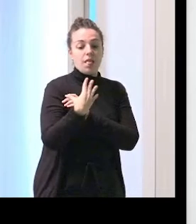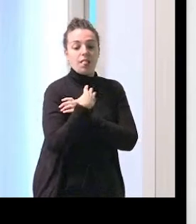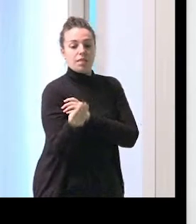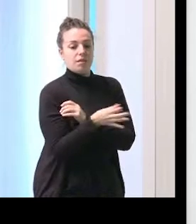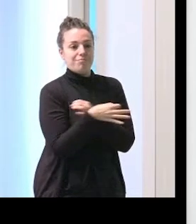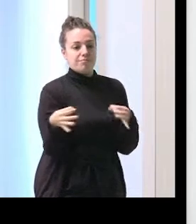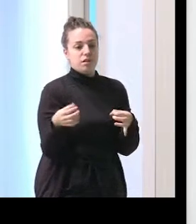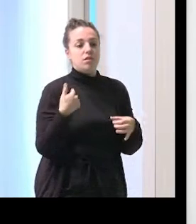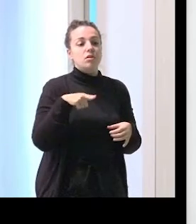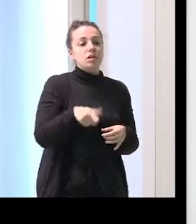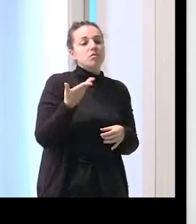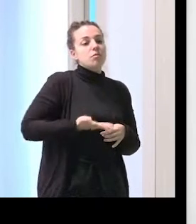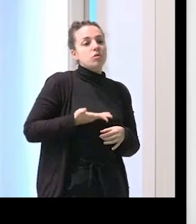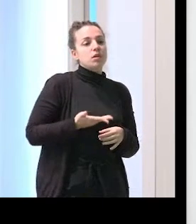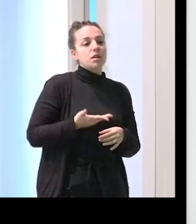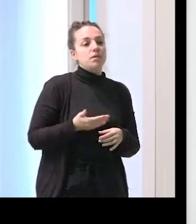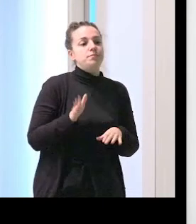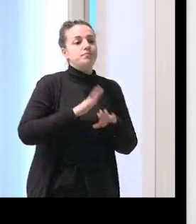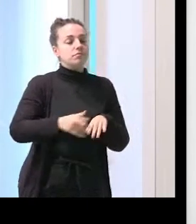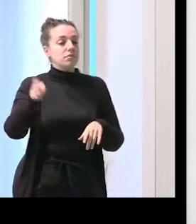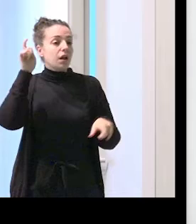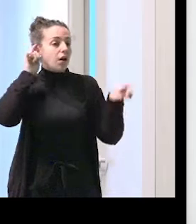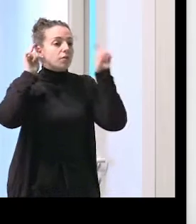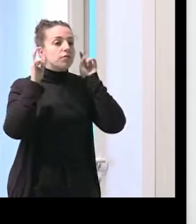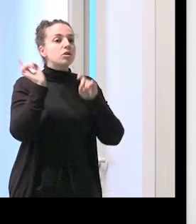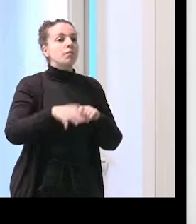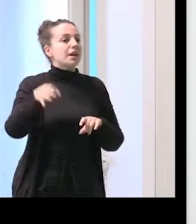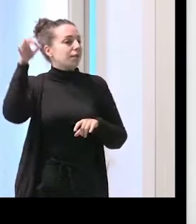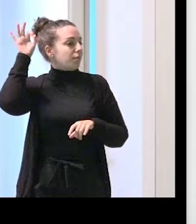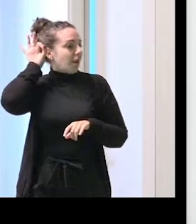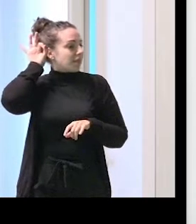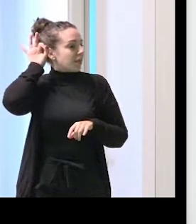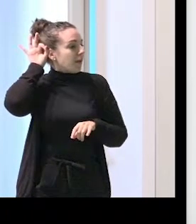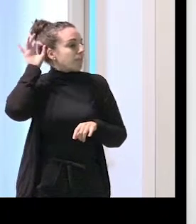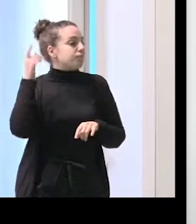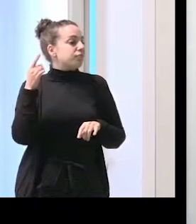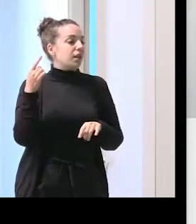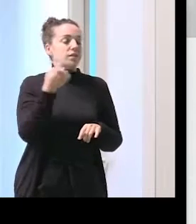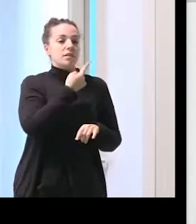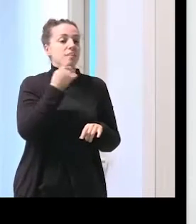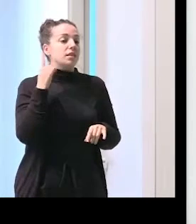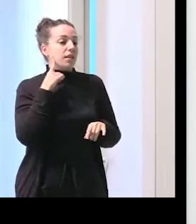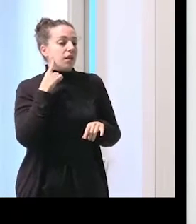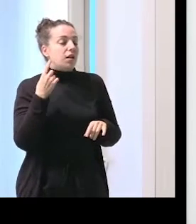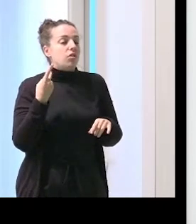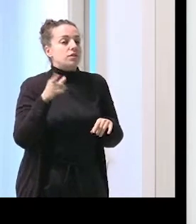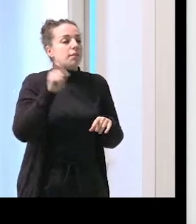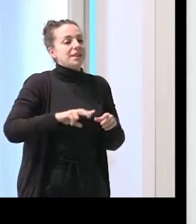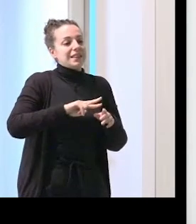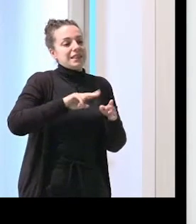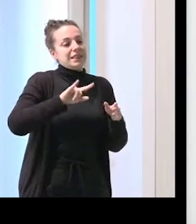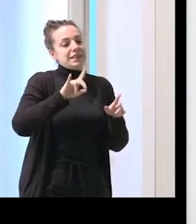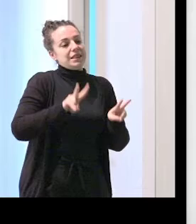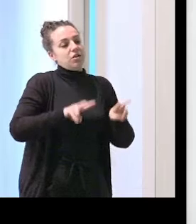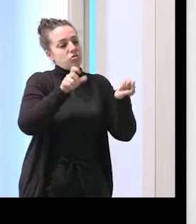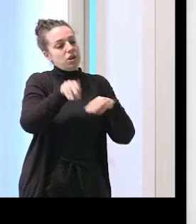es importante que el tratamiento con los audífonos, implantes, bilaterales y toda la tecnología que necesitamos.